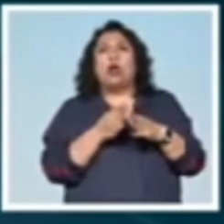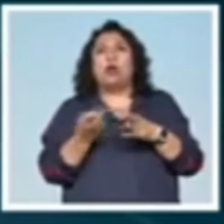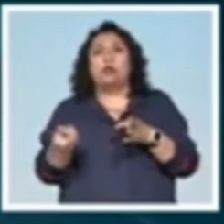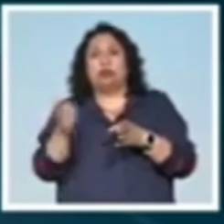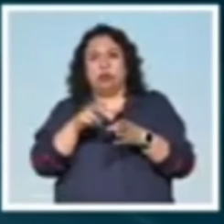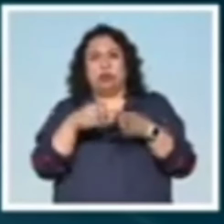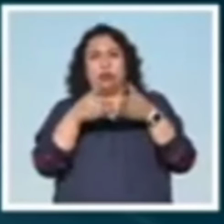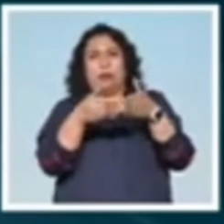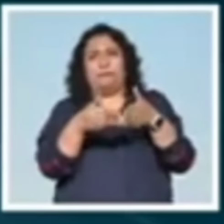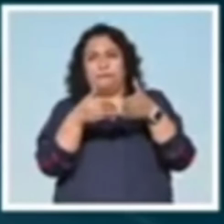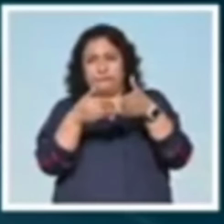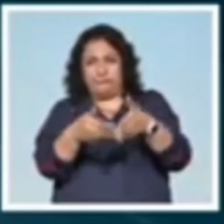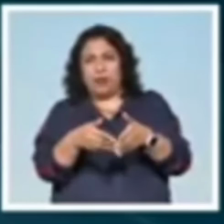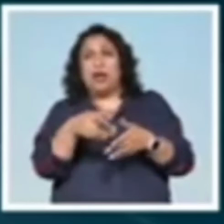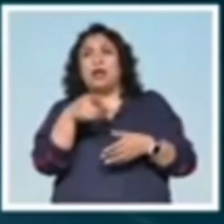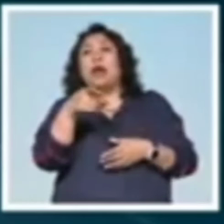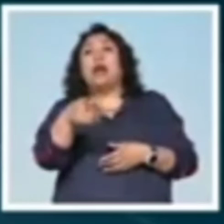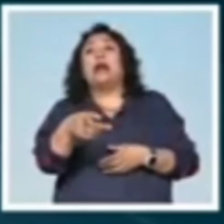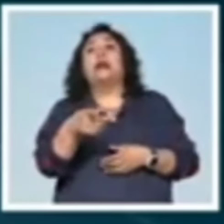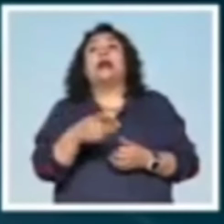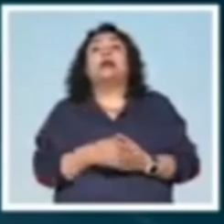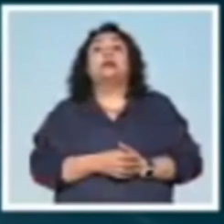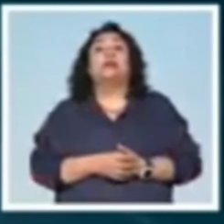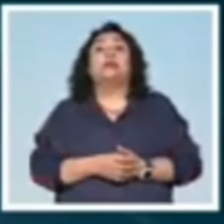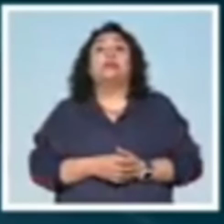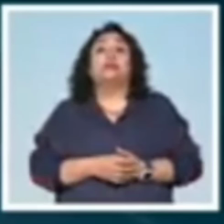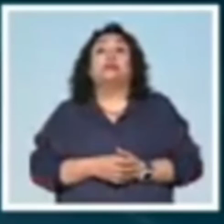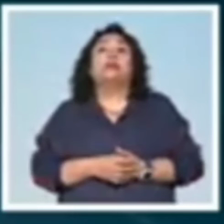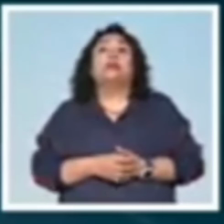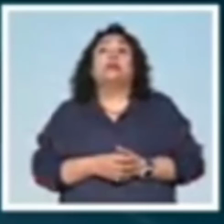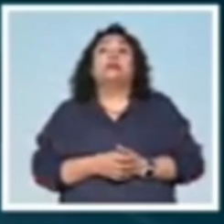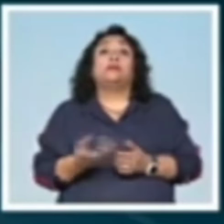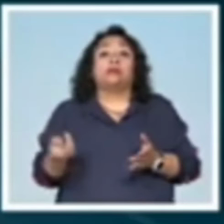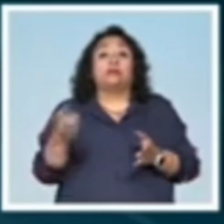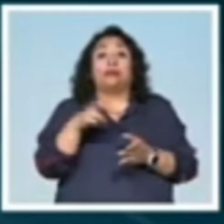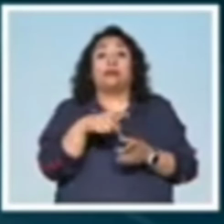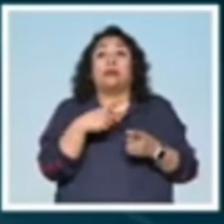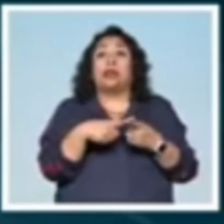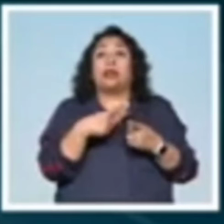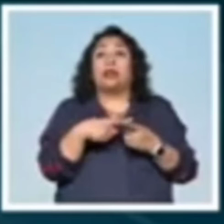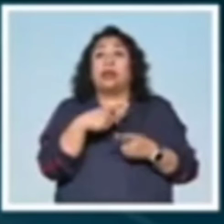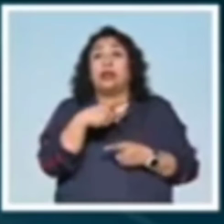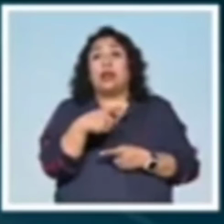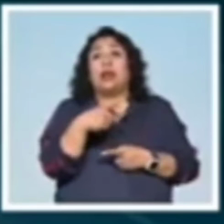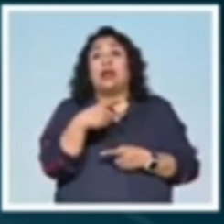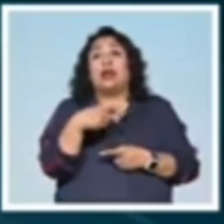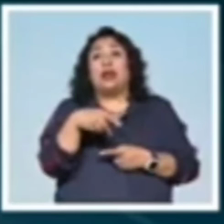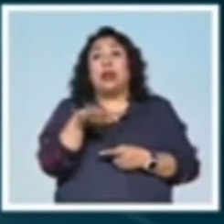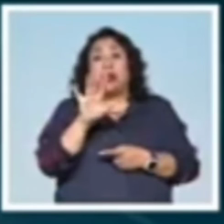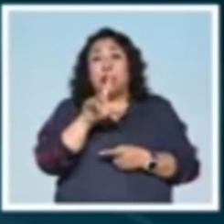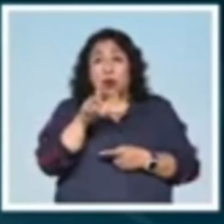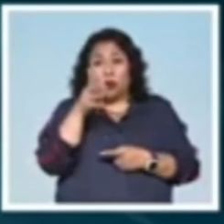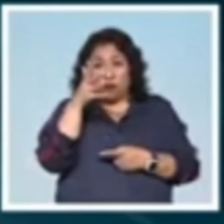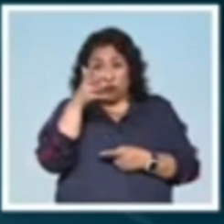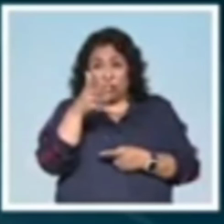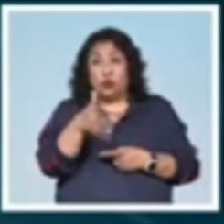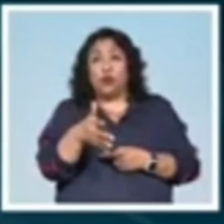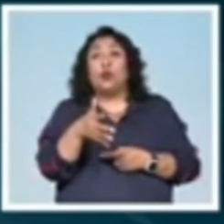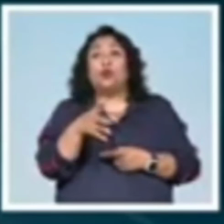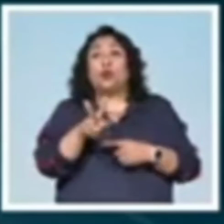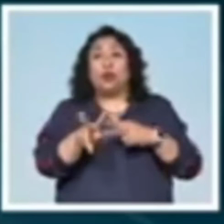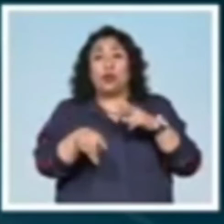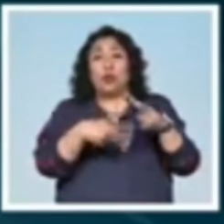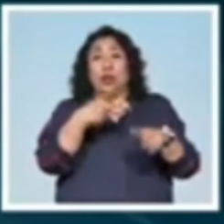embarcan en un navío, además, que es fletado por los que serán, una vez llegados al